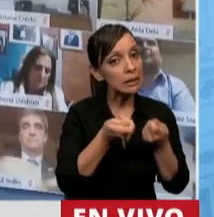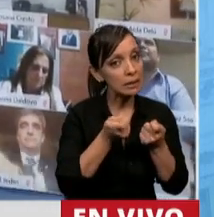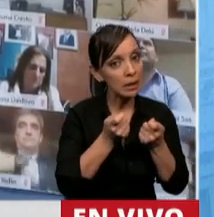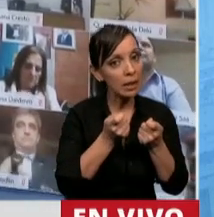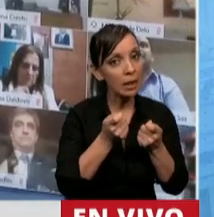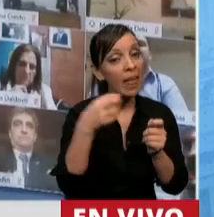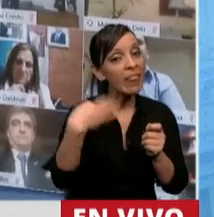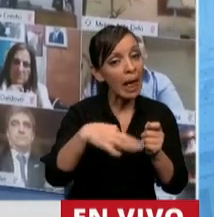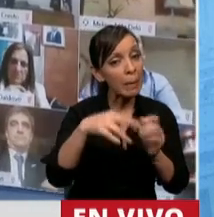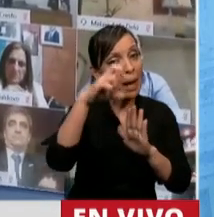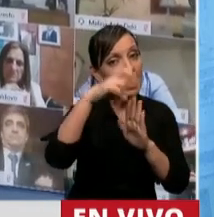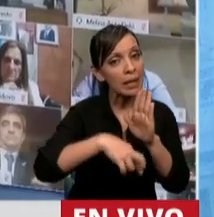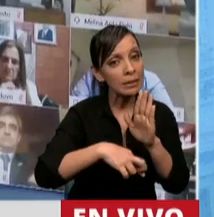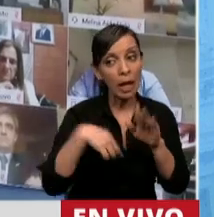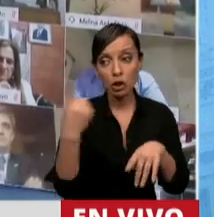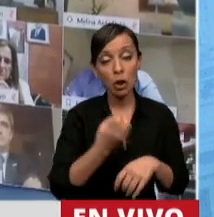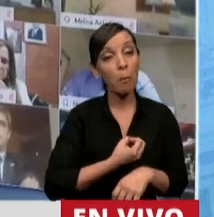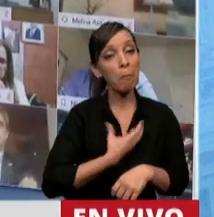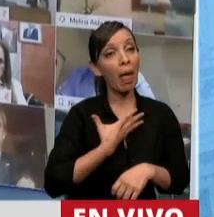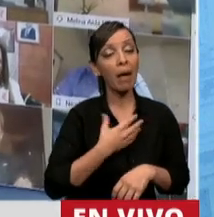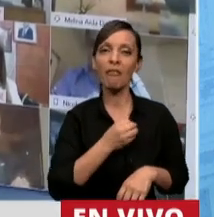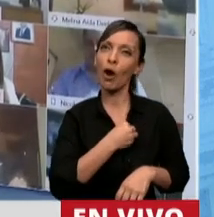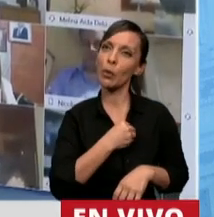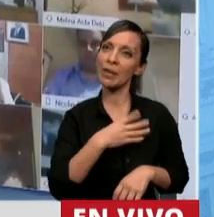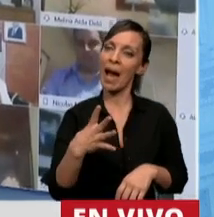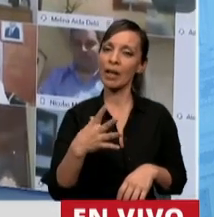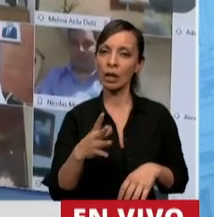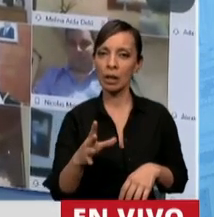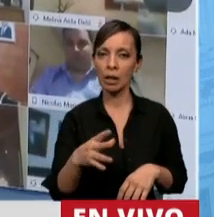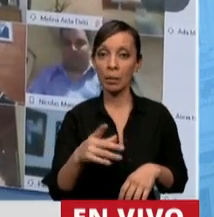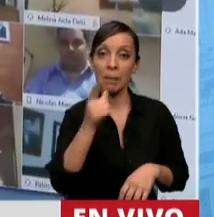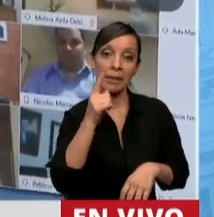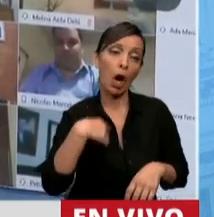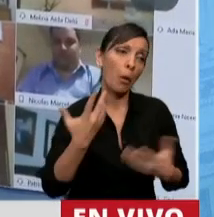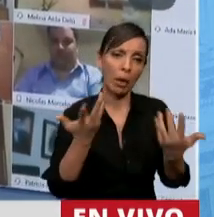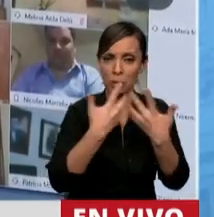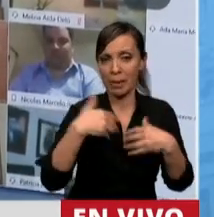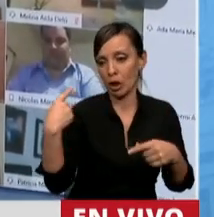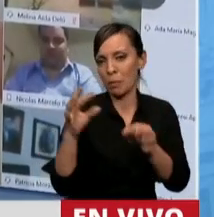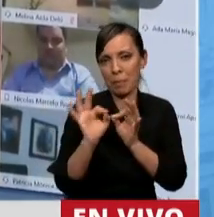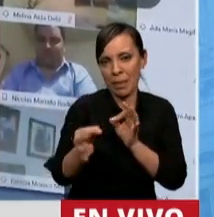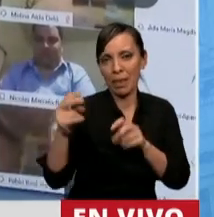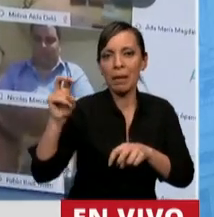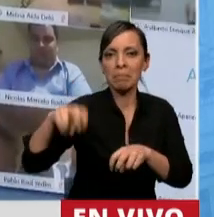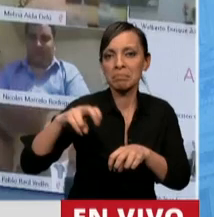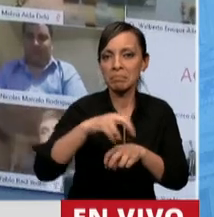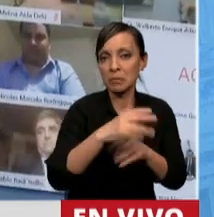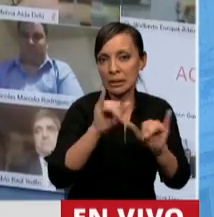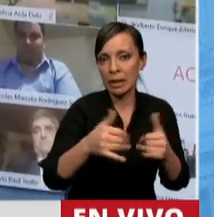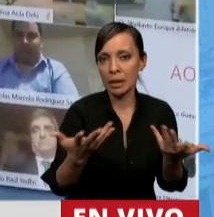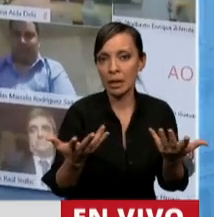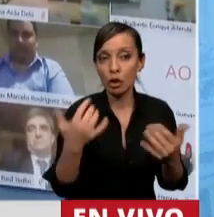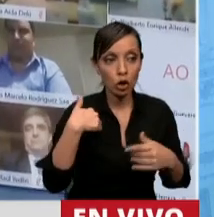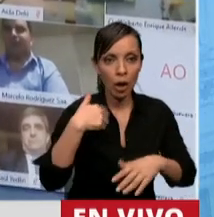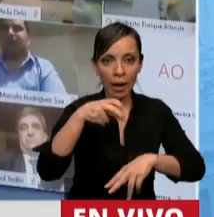no estamos acá ni voluntariamente, y si alguno interpreta que estamos voluntariamente, pues por supuesto vinimos caminando, estamos acá con todas las